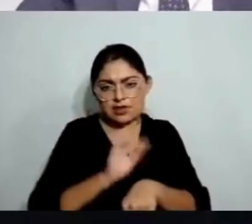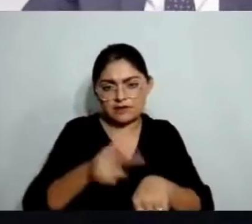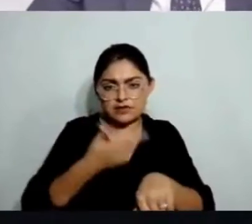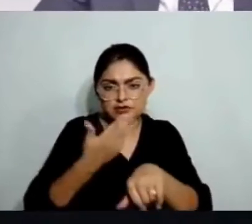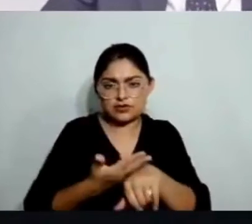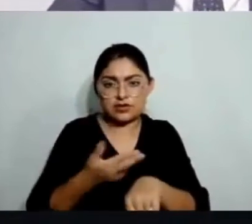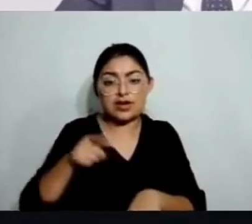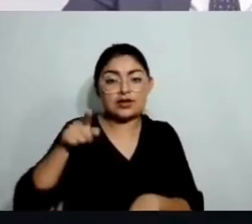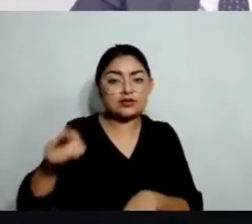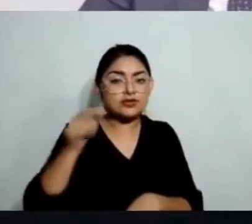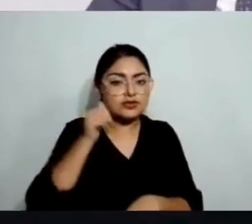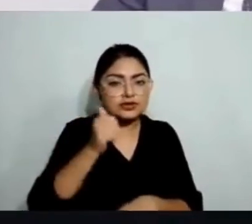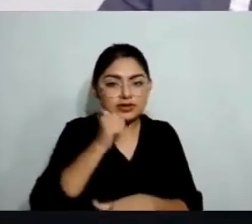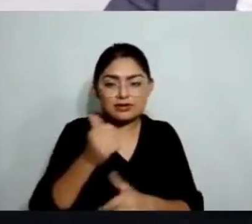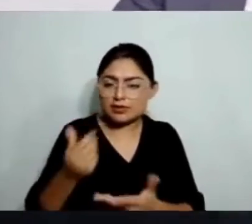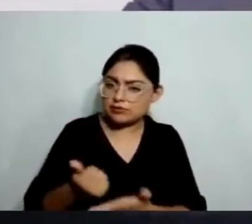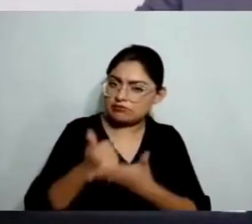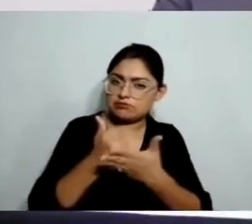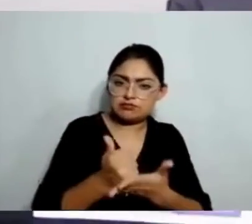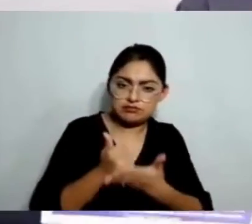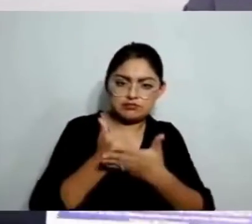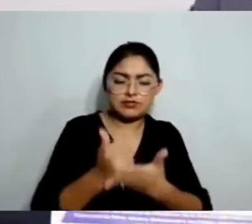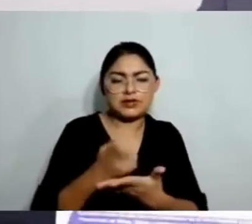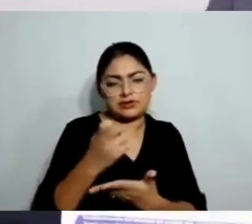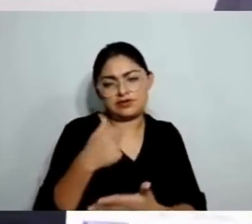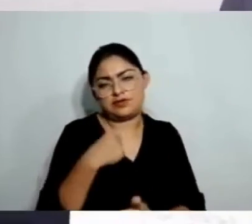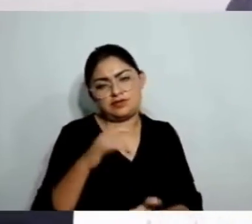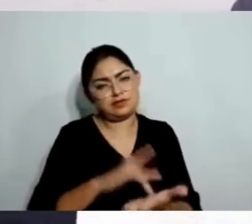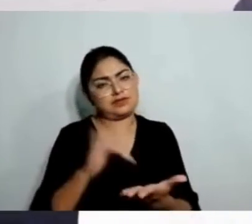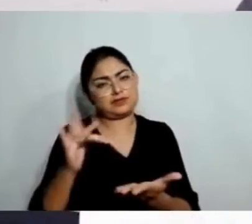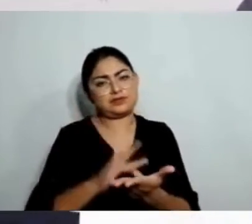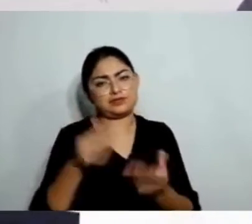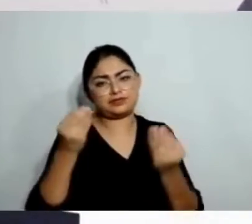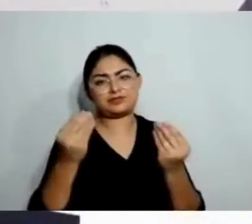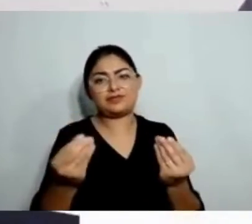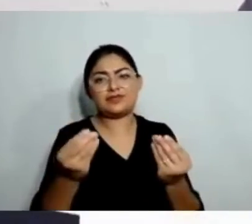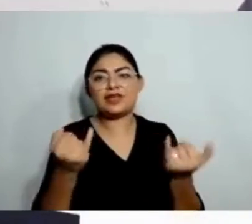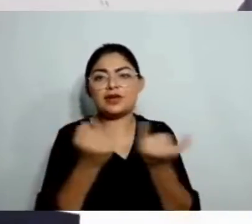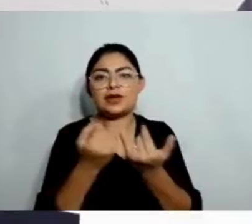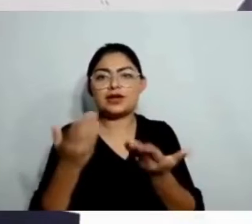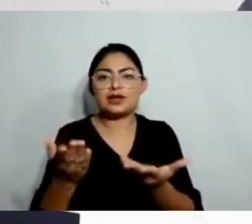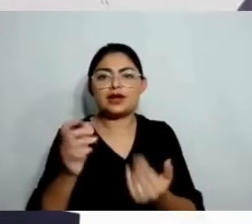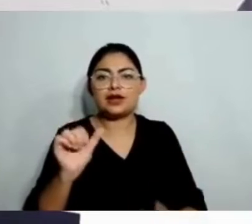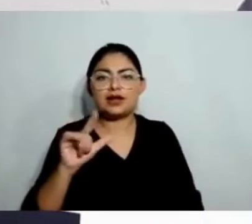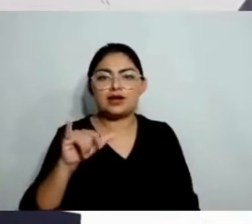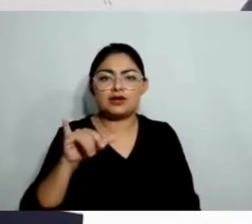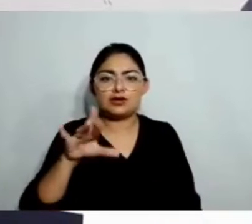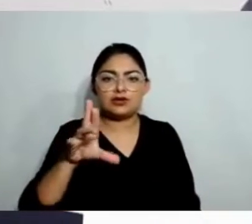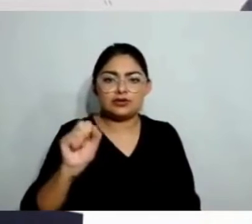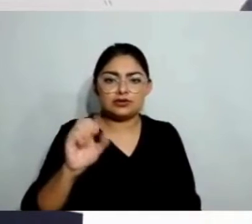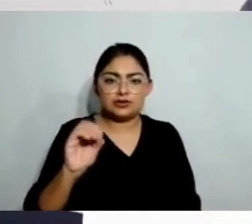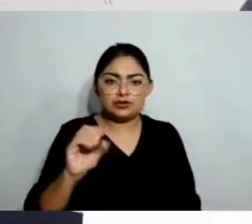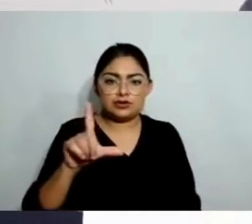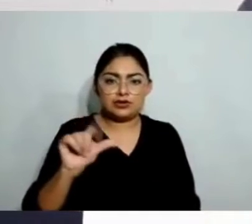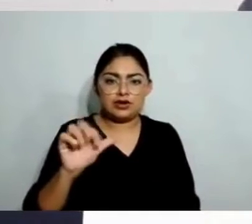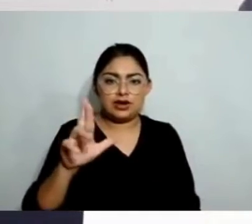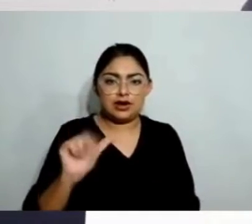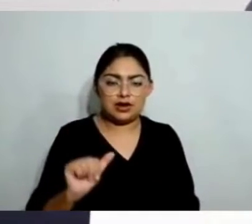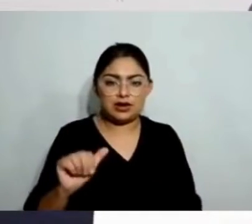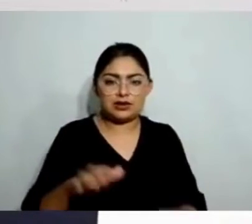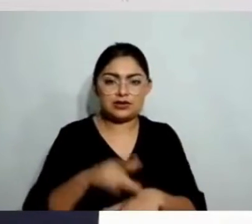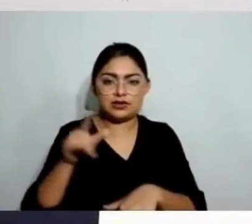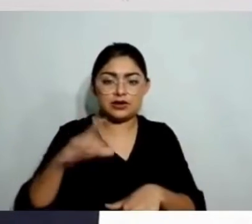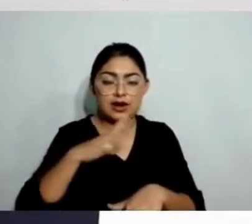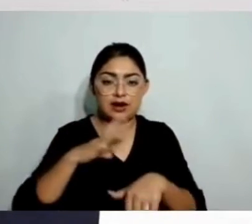agradecidas por y además es un gusto que esté acá Alonso Lara que no solamente redactor del protocolo sino que con su